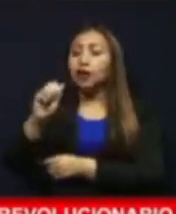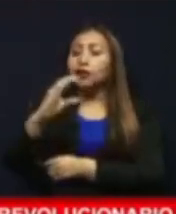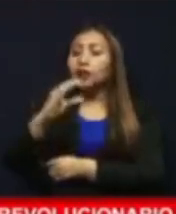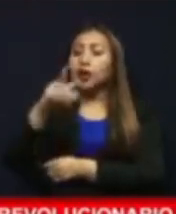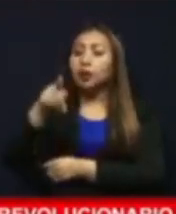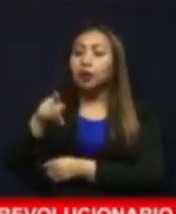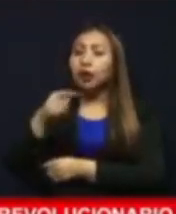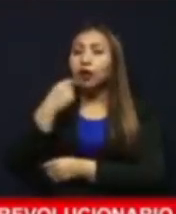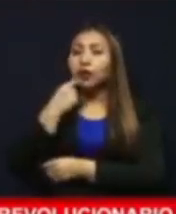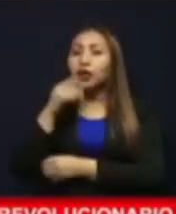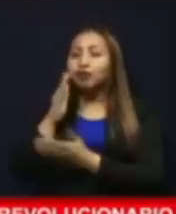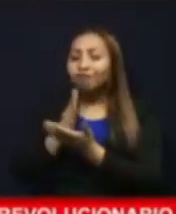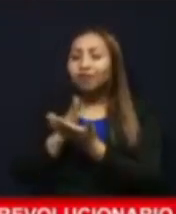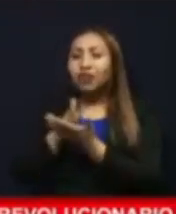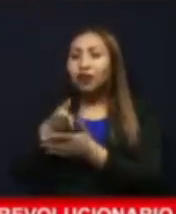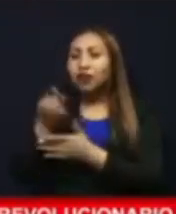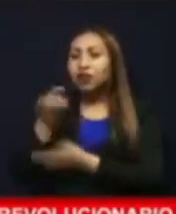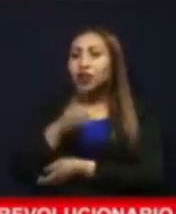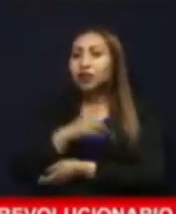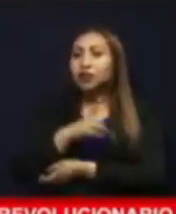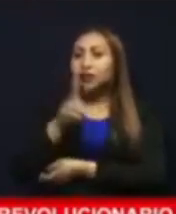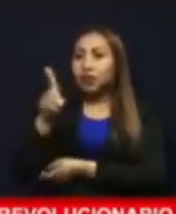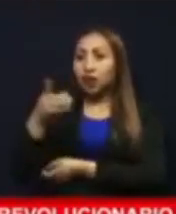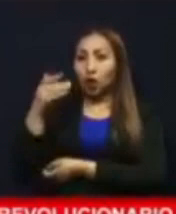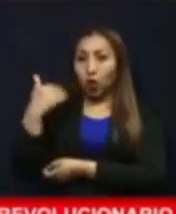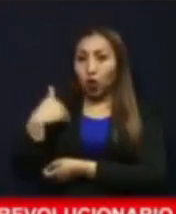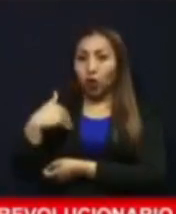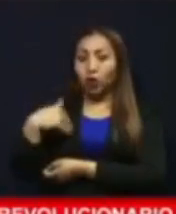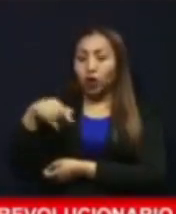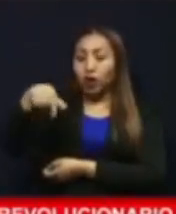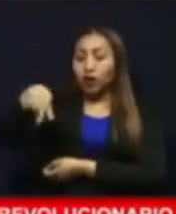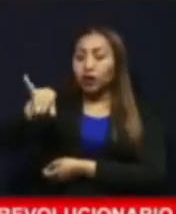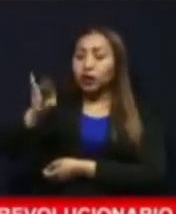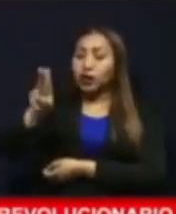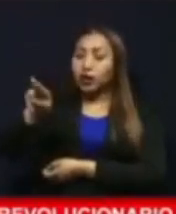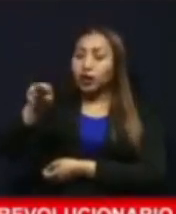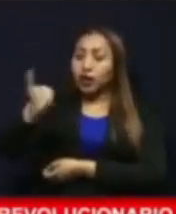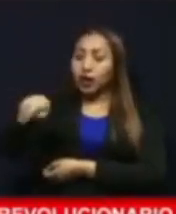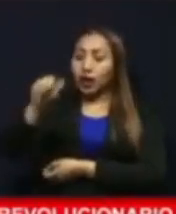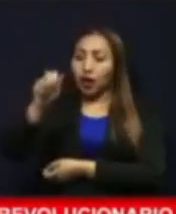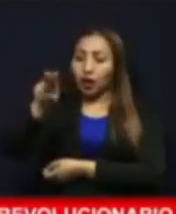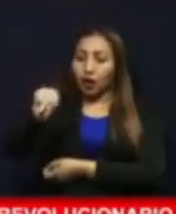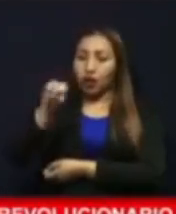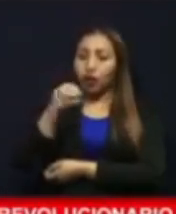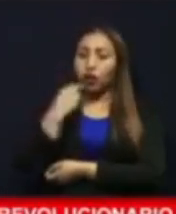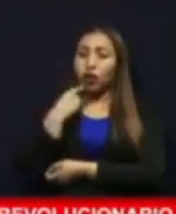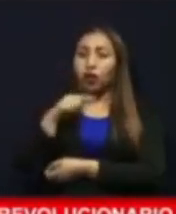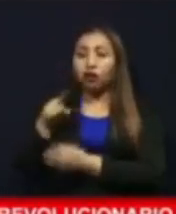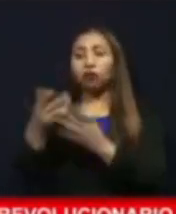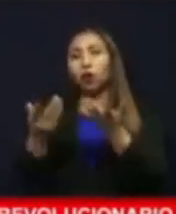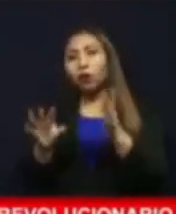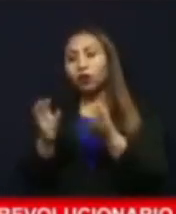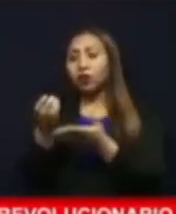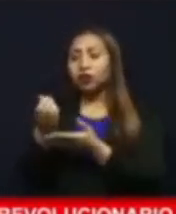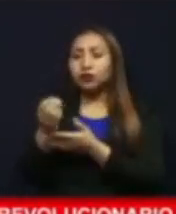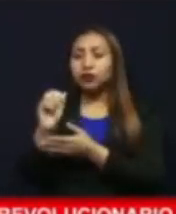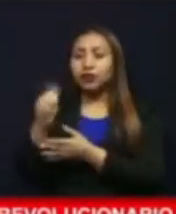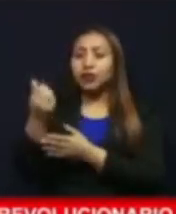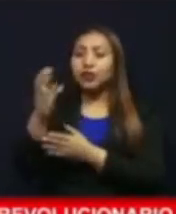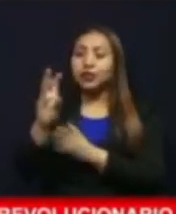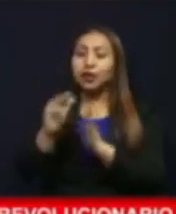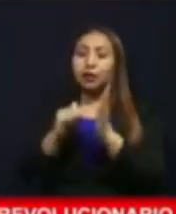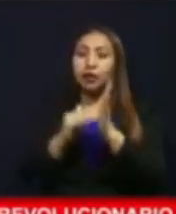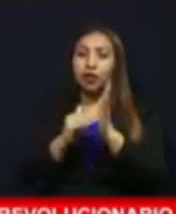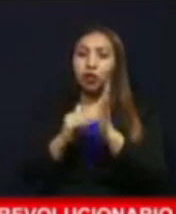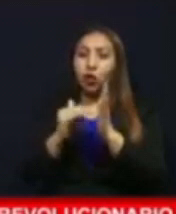programas que no se implementaron por un costo aproximado de 16 millones de dólares y nadie hace ni